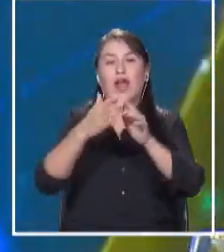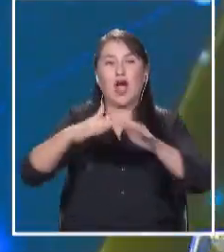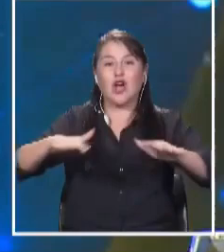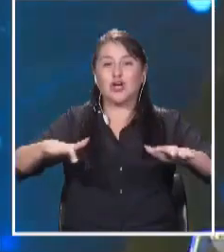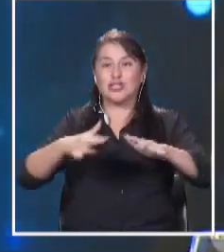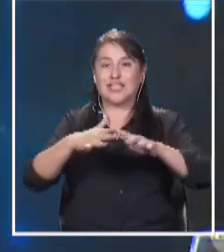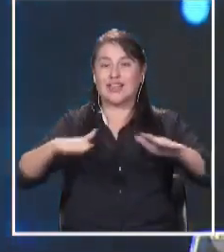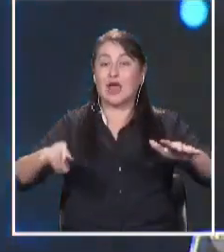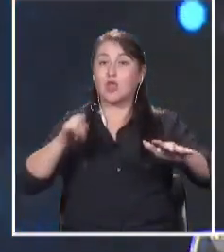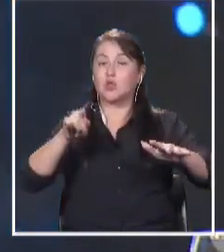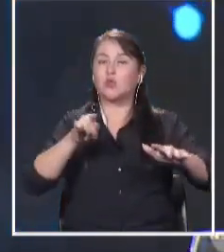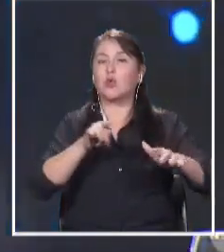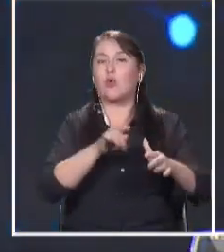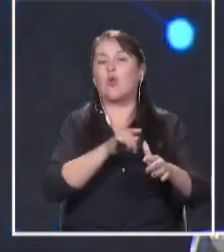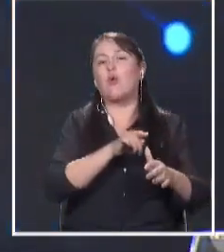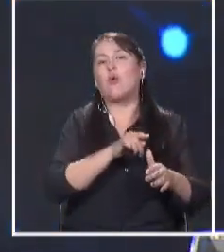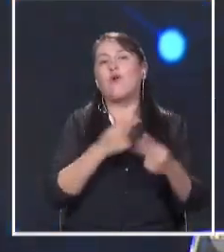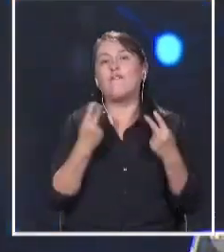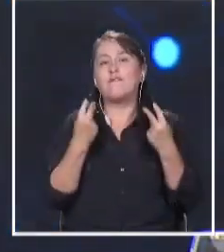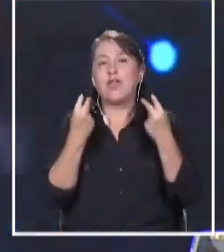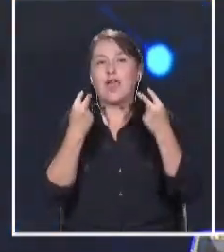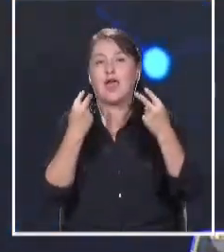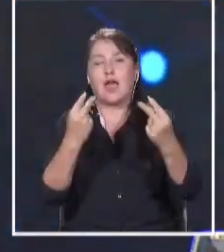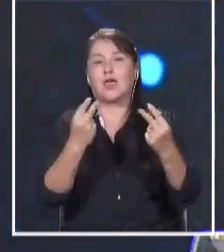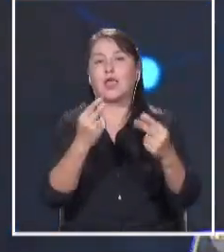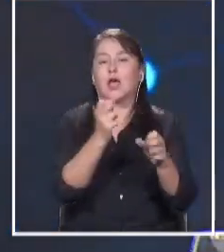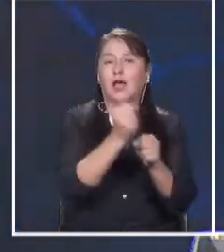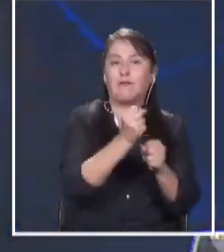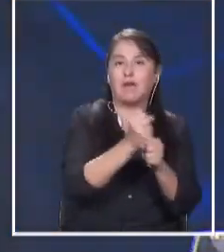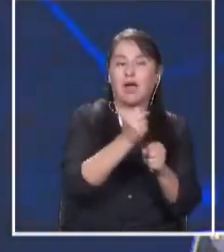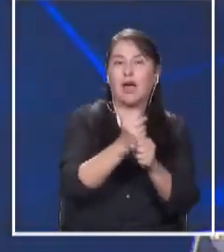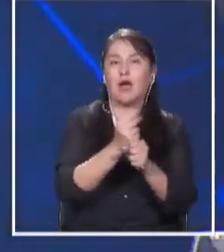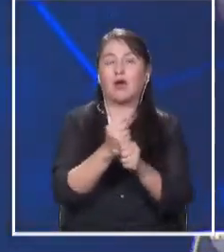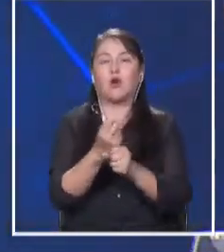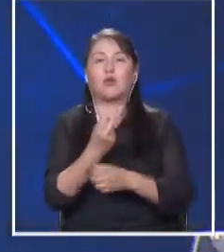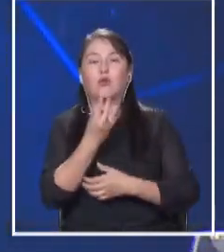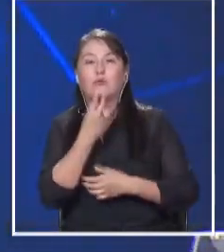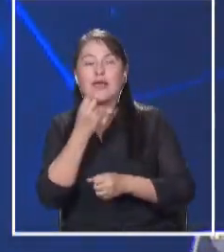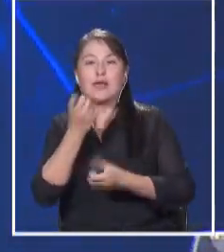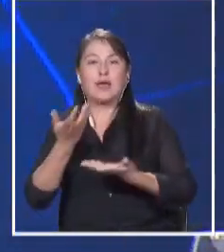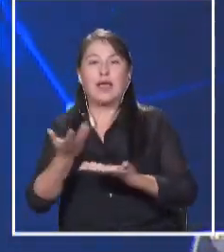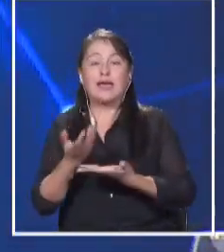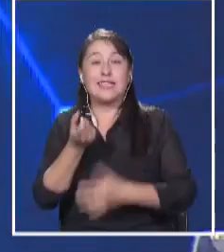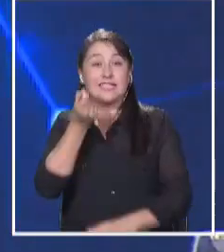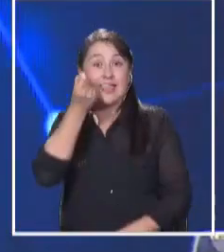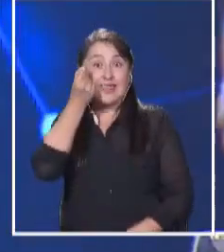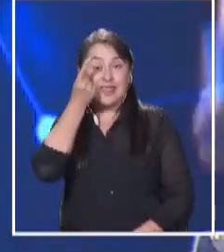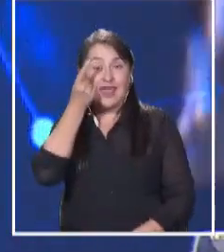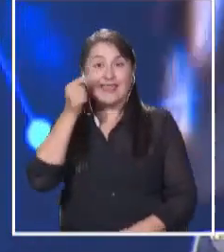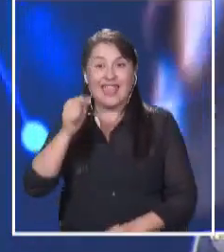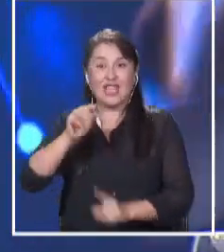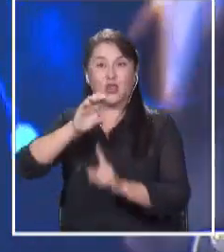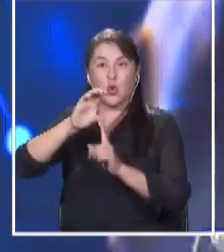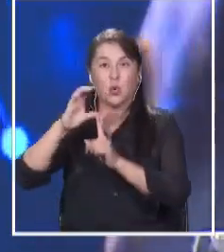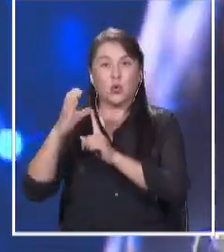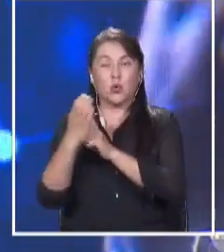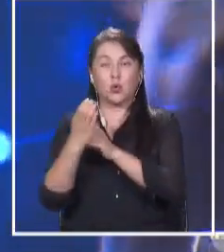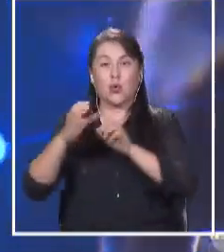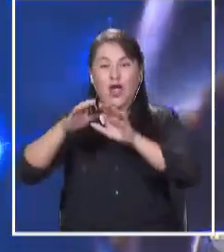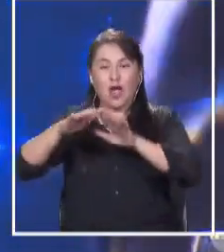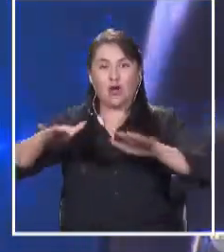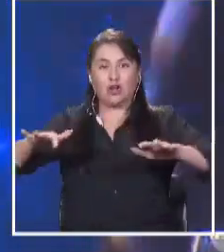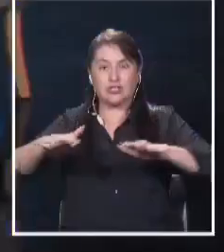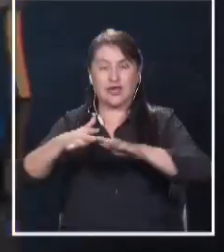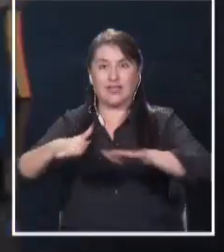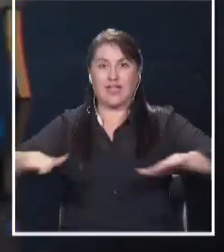en tus viajes, en tu experiencia, en tu trabajo, en tus estudios, ¿observas que se entiende bien justamente esto de la cultura, esto de todos